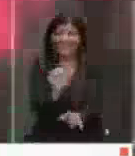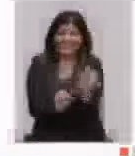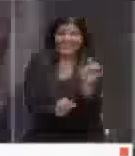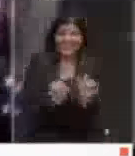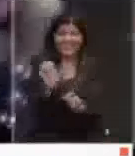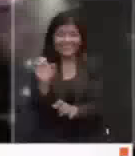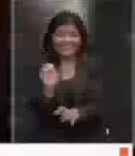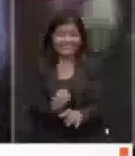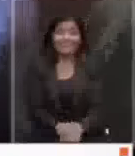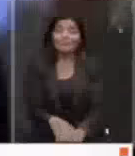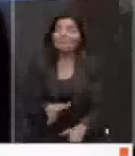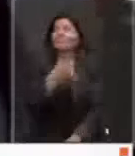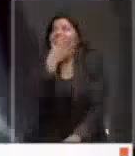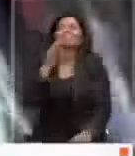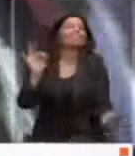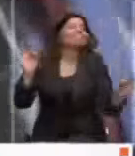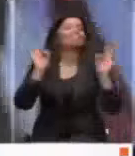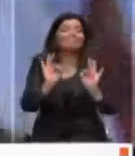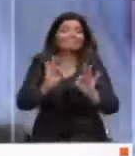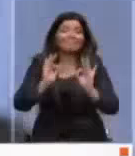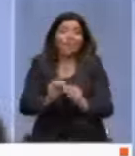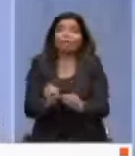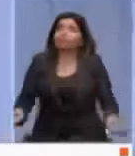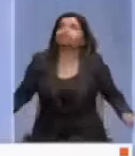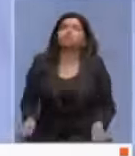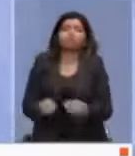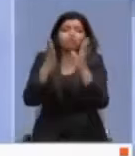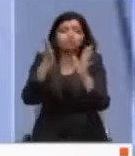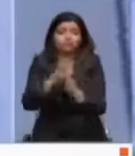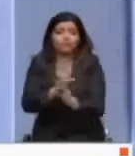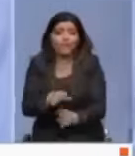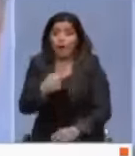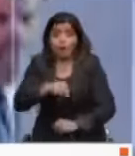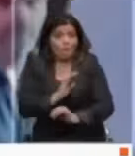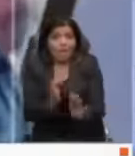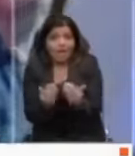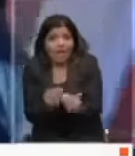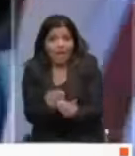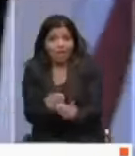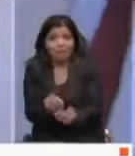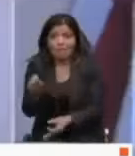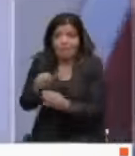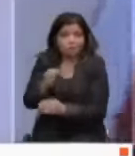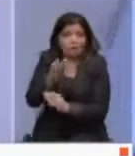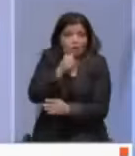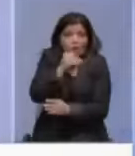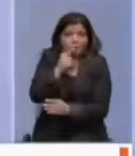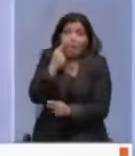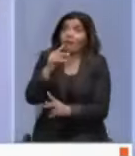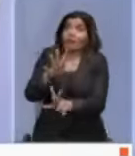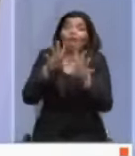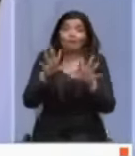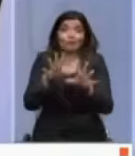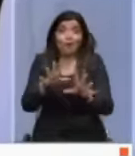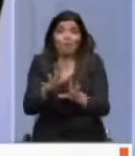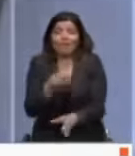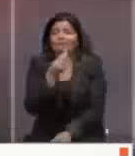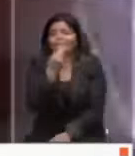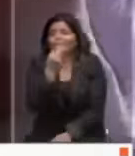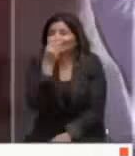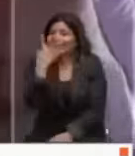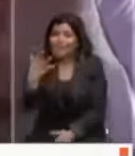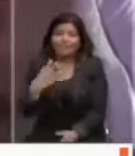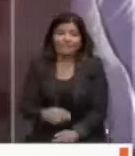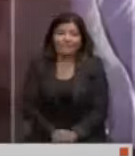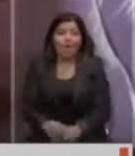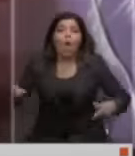soñados maravilloso los fuegos artificiales porque no lo esperábamos hab han dicho que no habían Así que fue una linda noticia